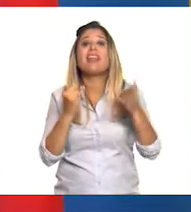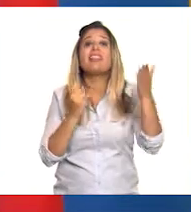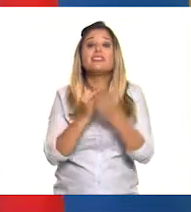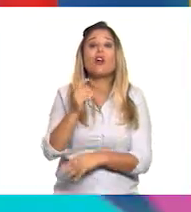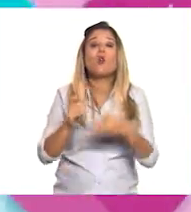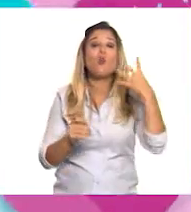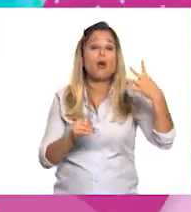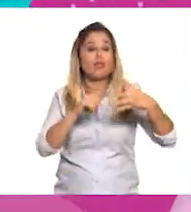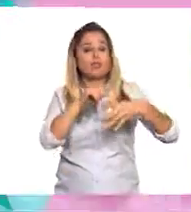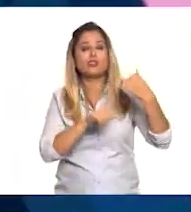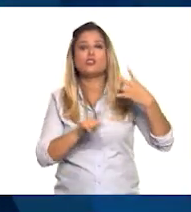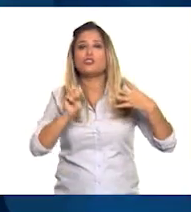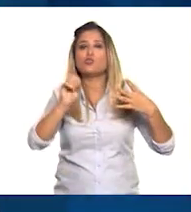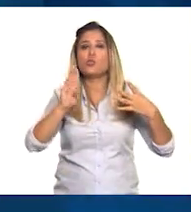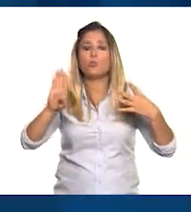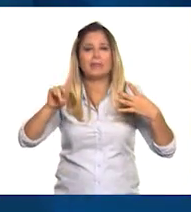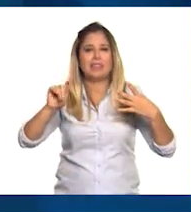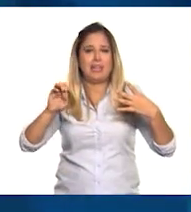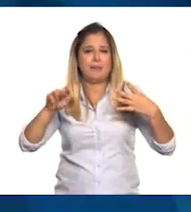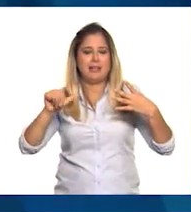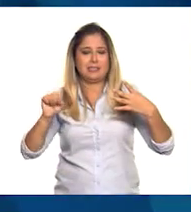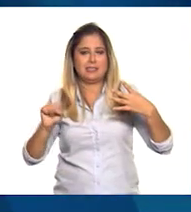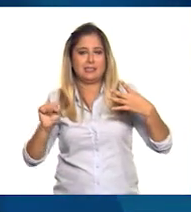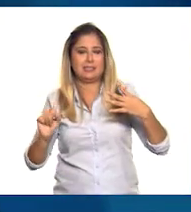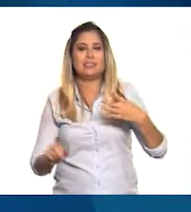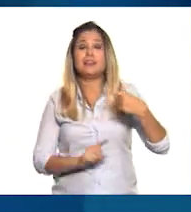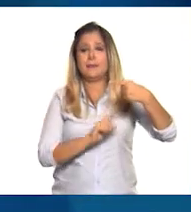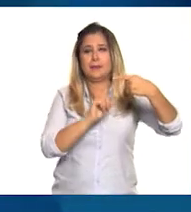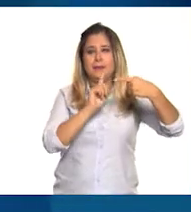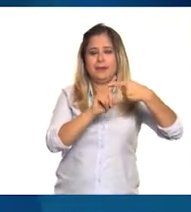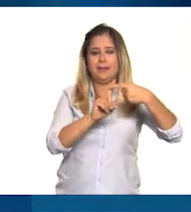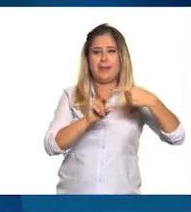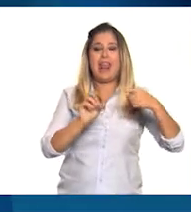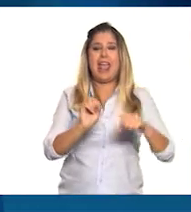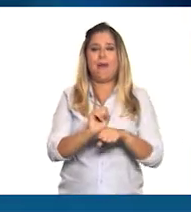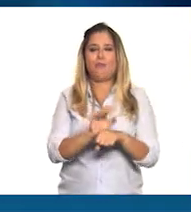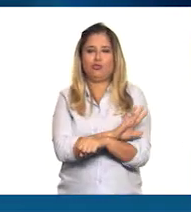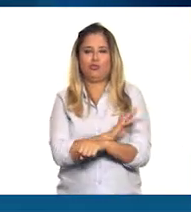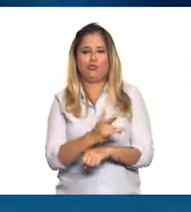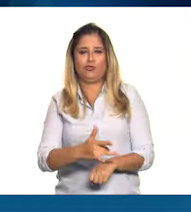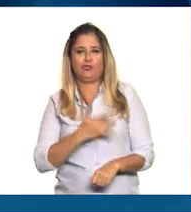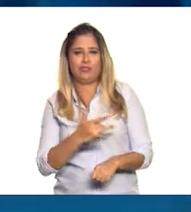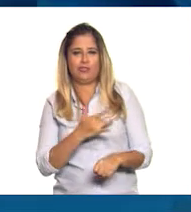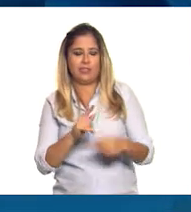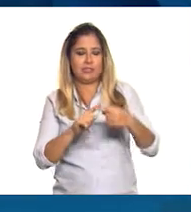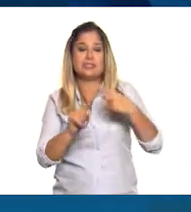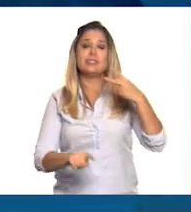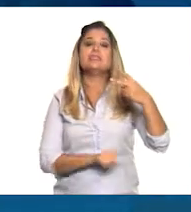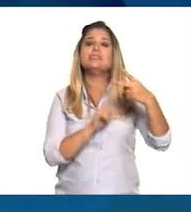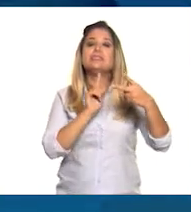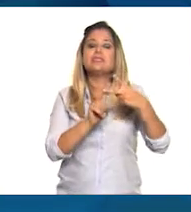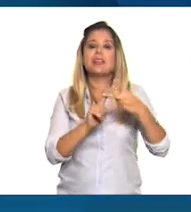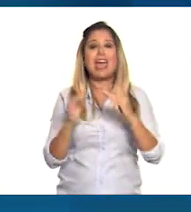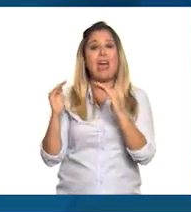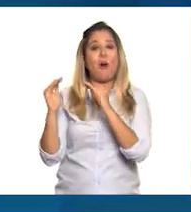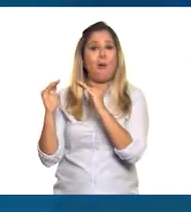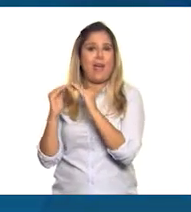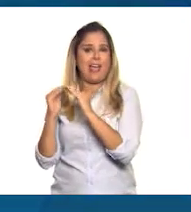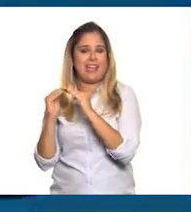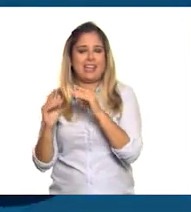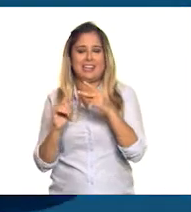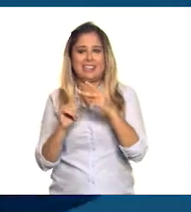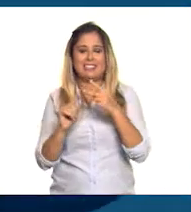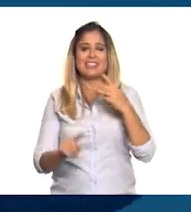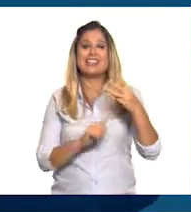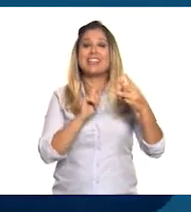4 subtemas. El primer subtema, mis emociones. El segundo, mi hogar.